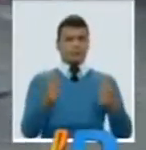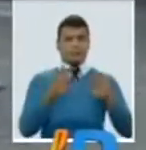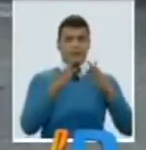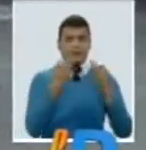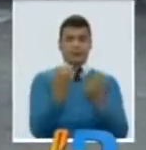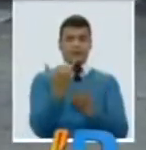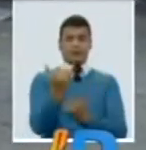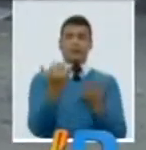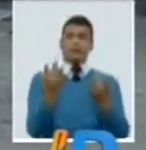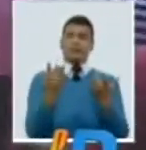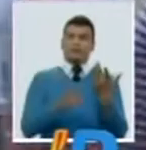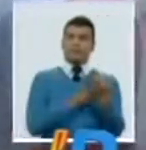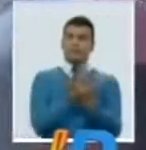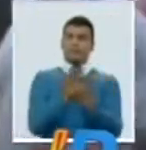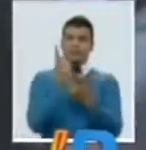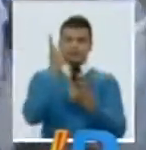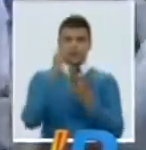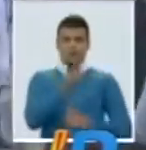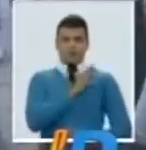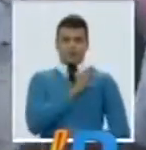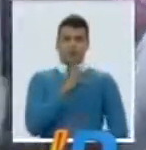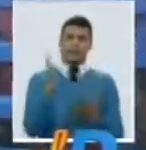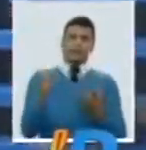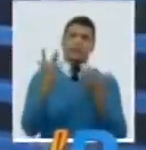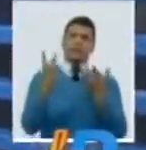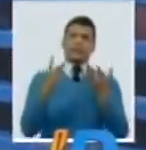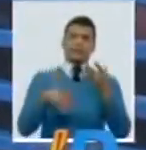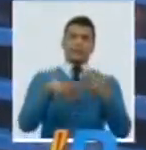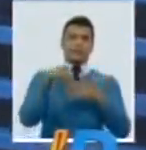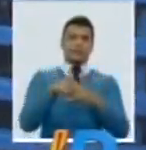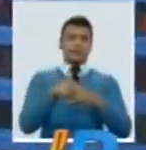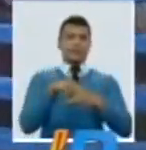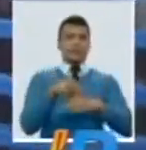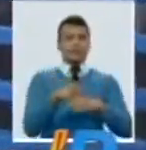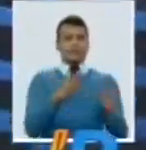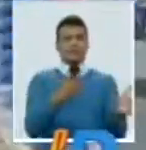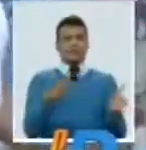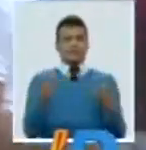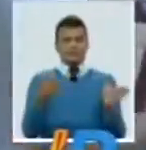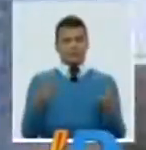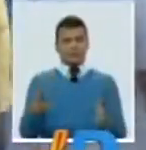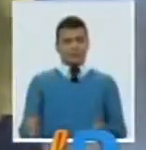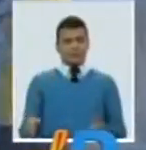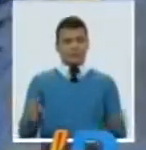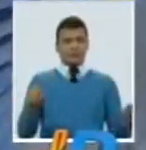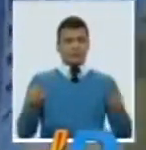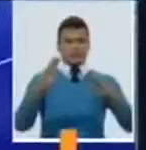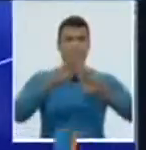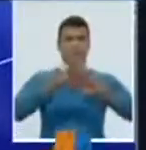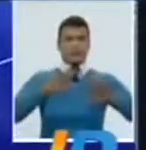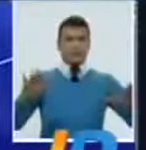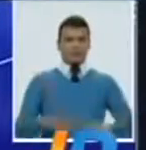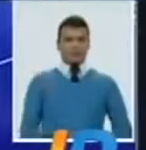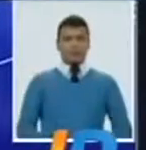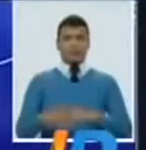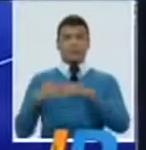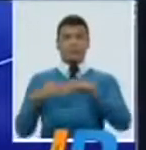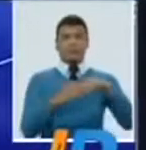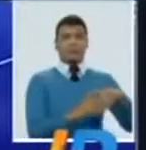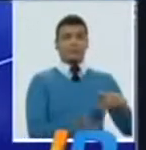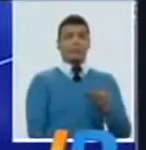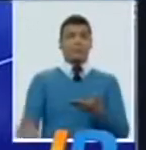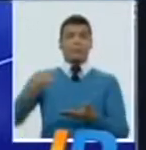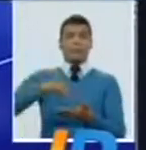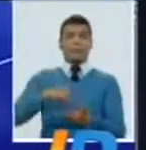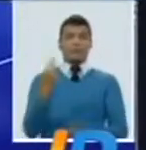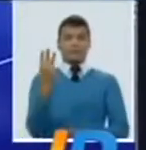que a esa hora cumplían con la visita de los sábados tuvieron que esperar dentro del penal varios minutos mientras pasaba el escape de cloro. Y regresaron los